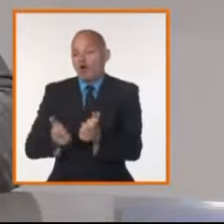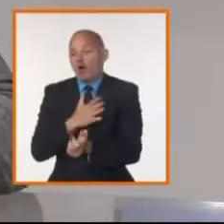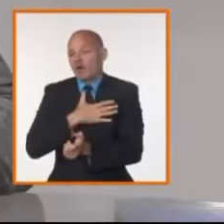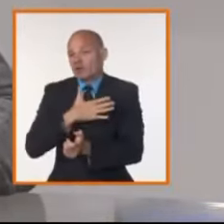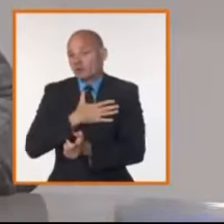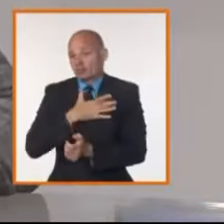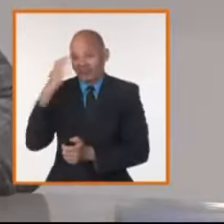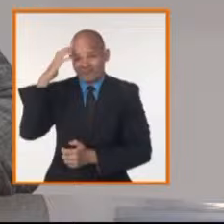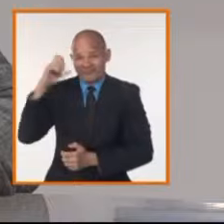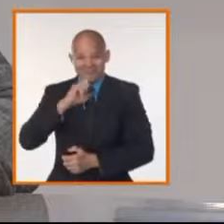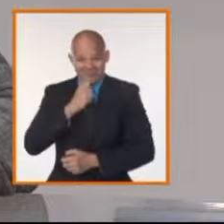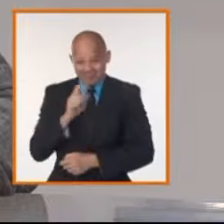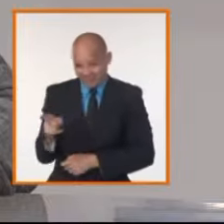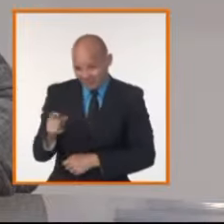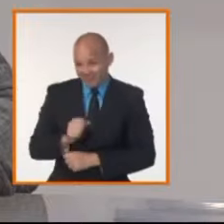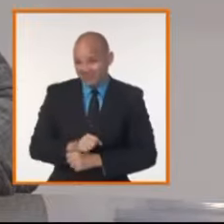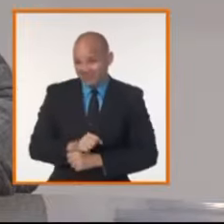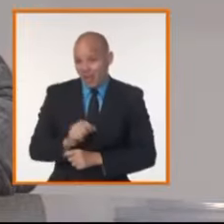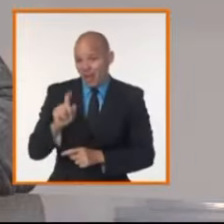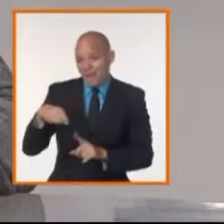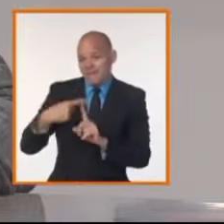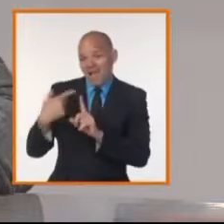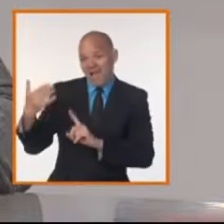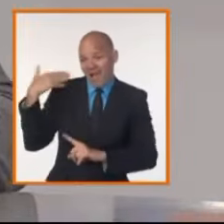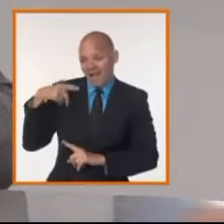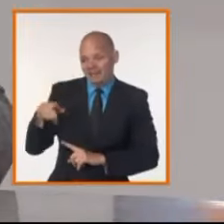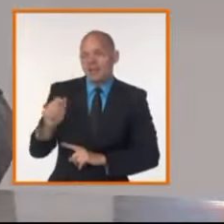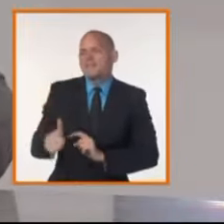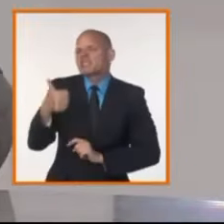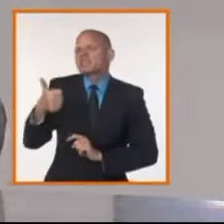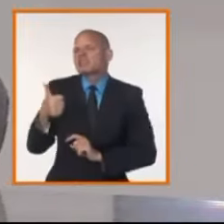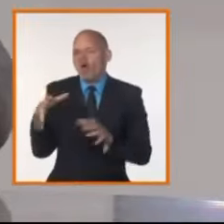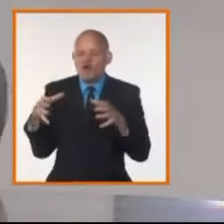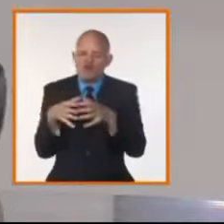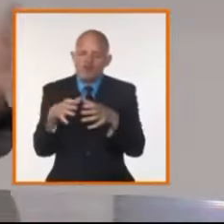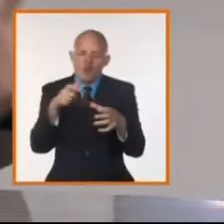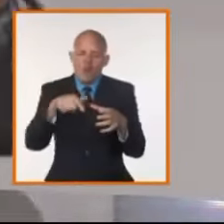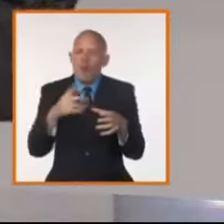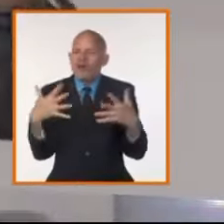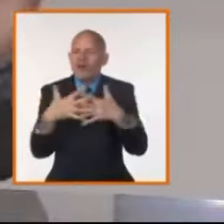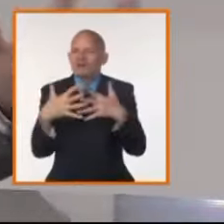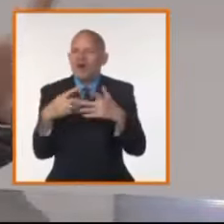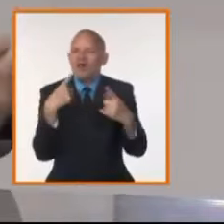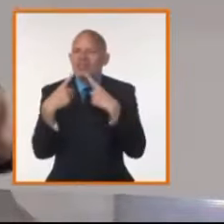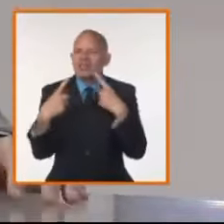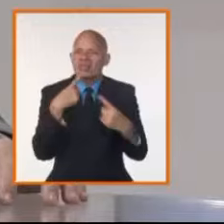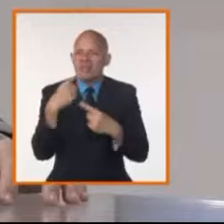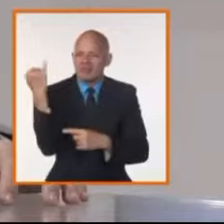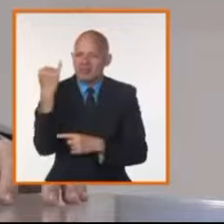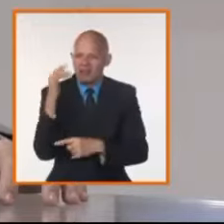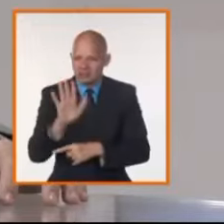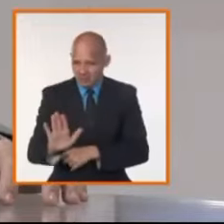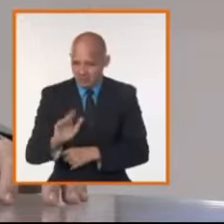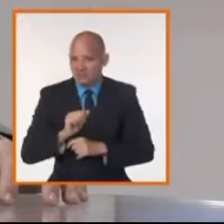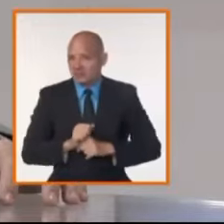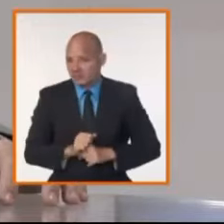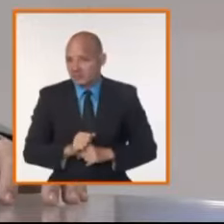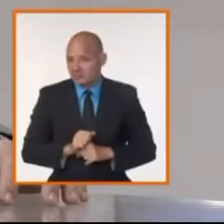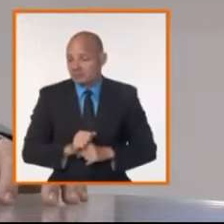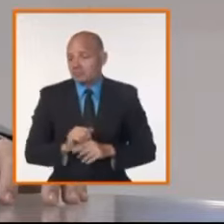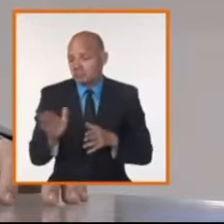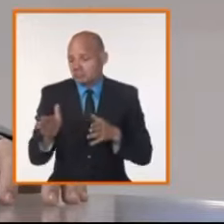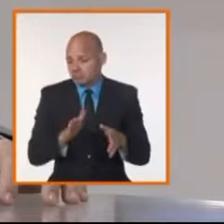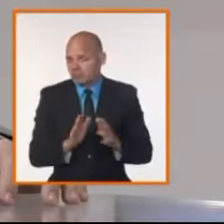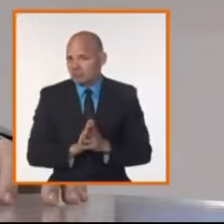de relaciones exteriores de El senado de ese país ahora una pregunta que quizás Bueno le va a pasar la bola a